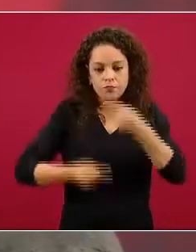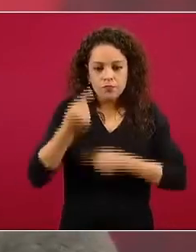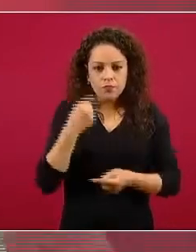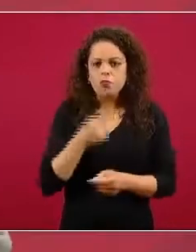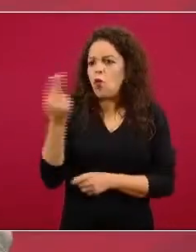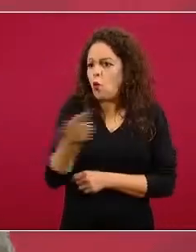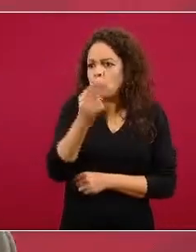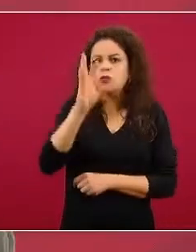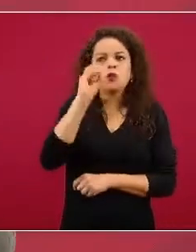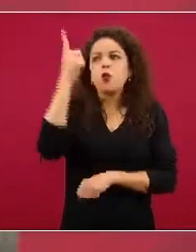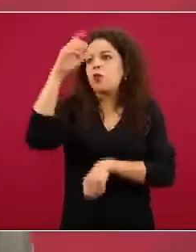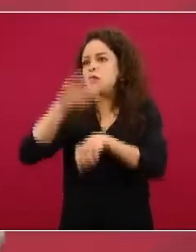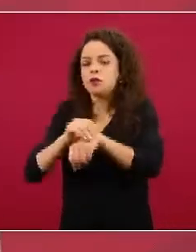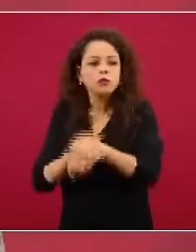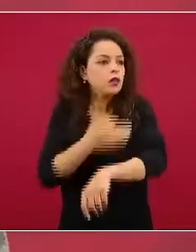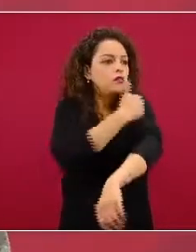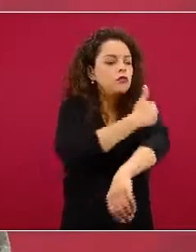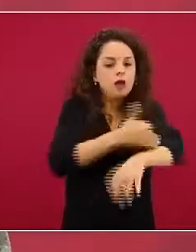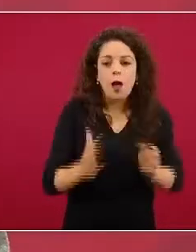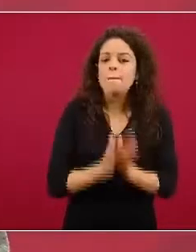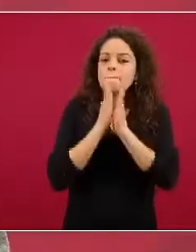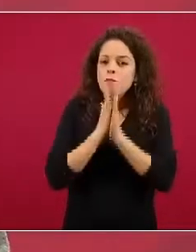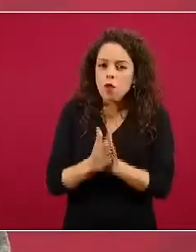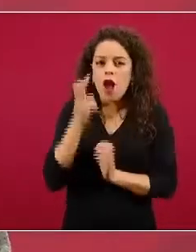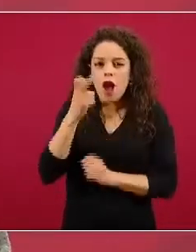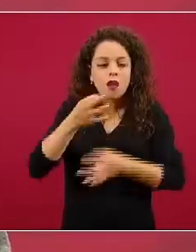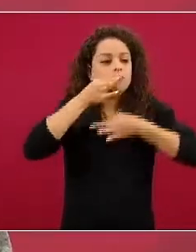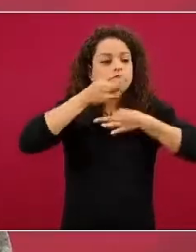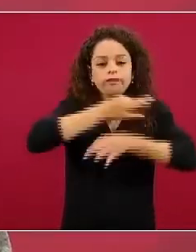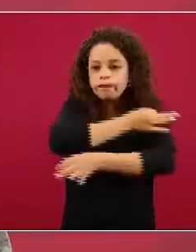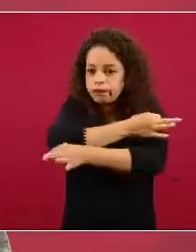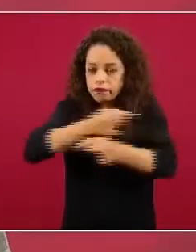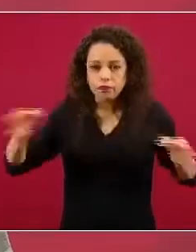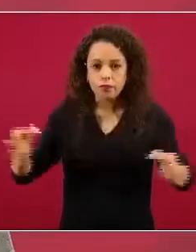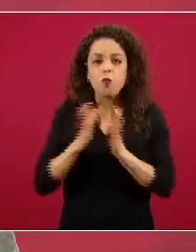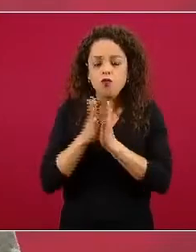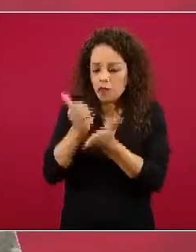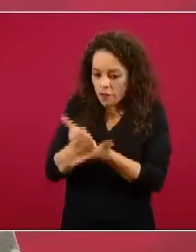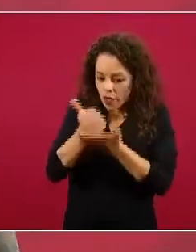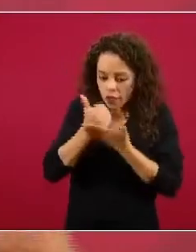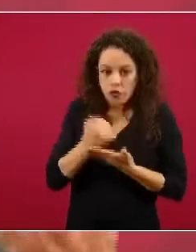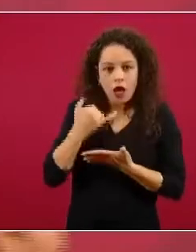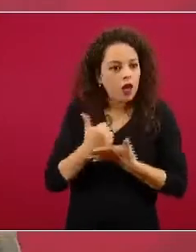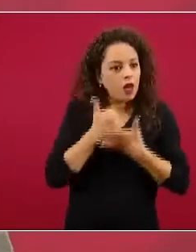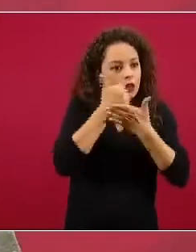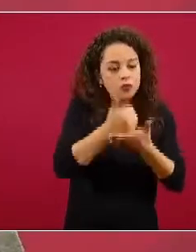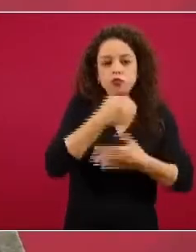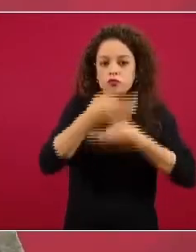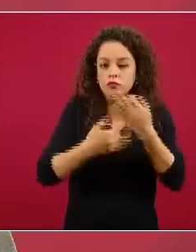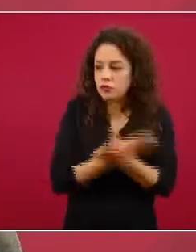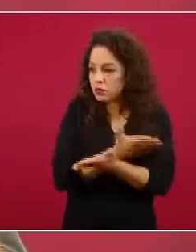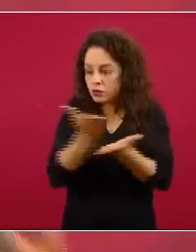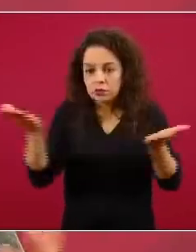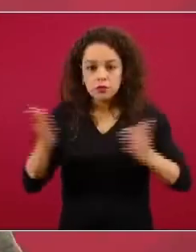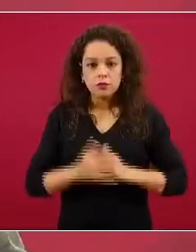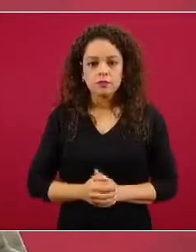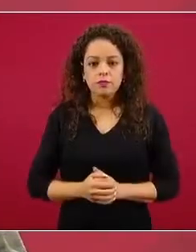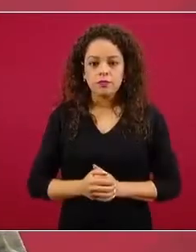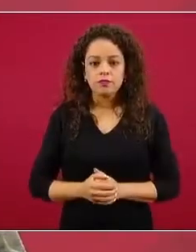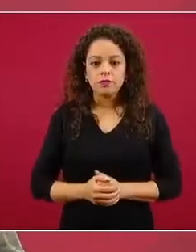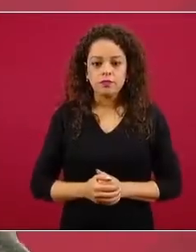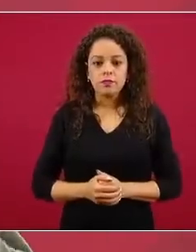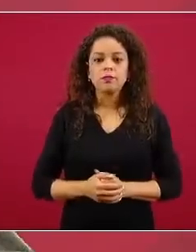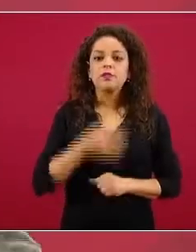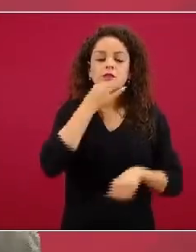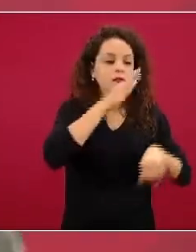una amiga. Difunda por favor este mensaje, ayúdenos, ayúdese, ayudémonos. Difundiendo este